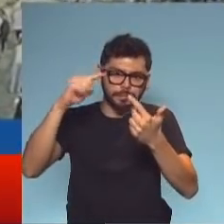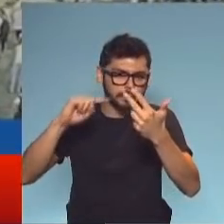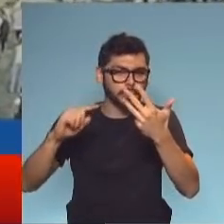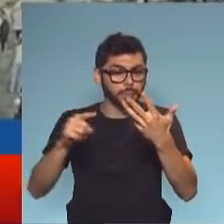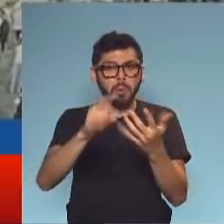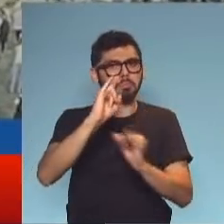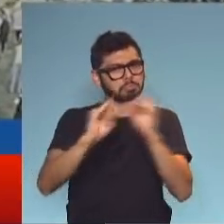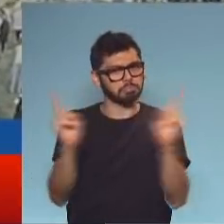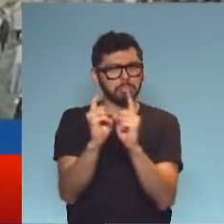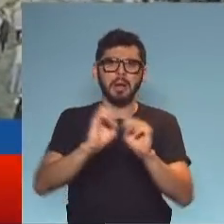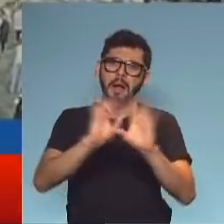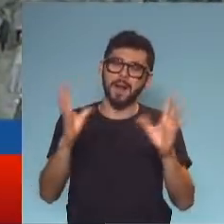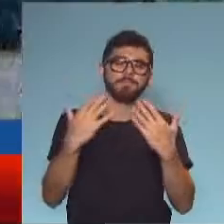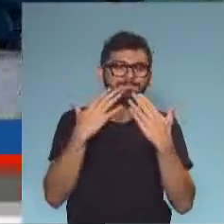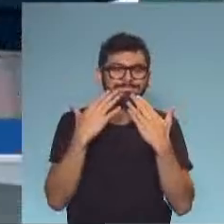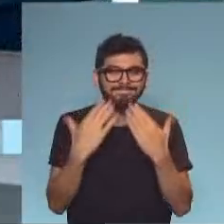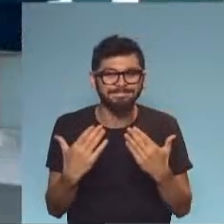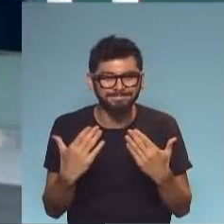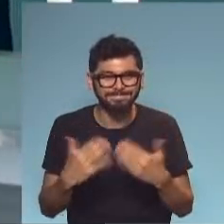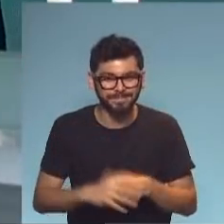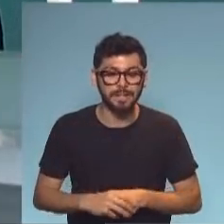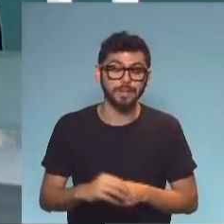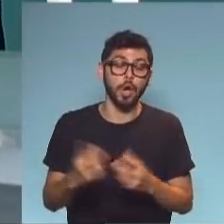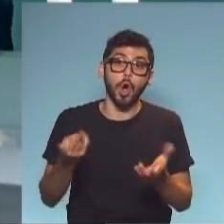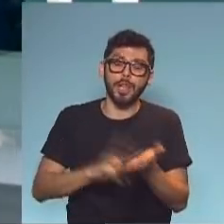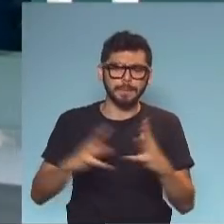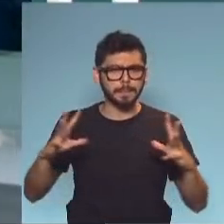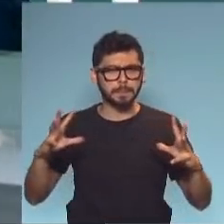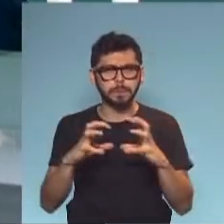muy claro, Ayelén. Gracias. La nueva escalada, lamentablemente, entre israelíes y palestinos.